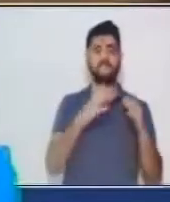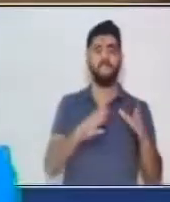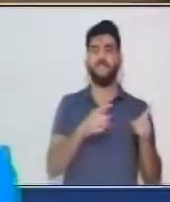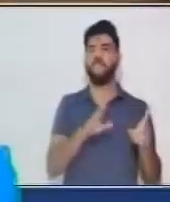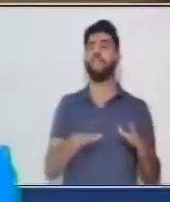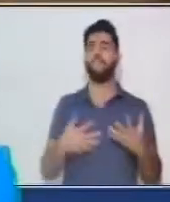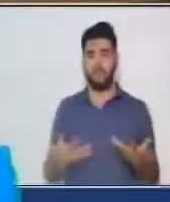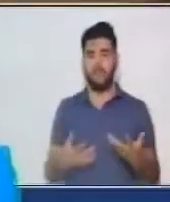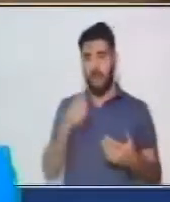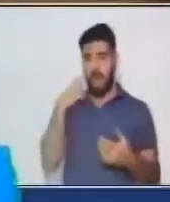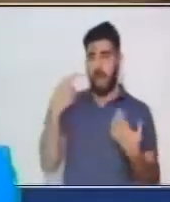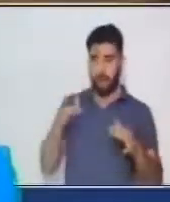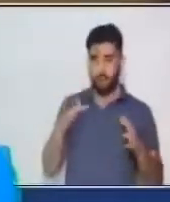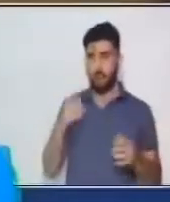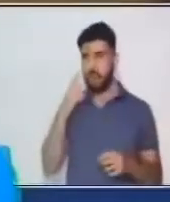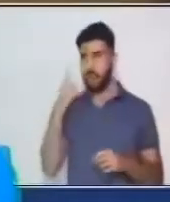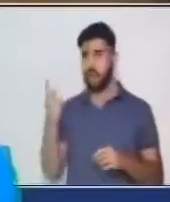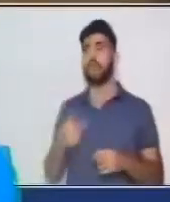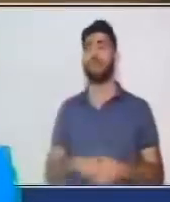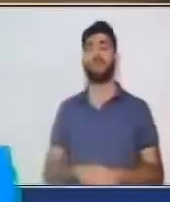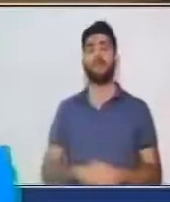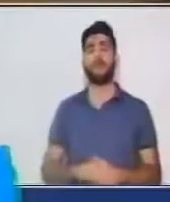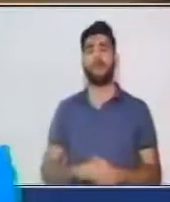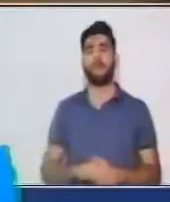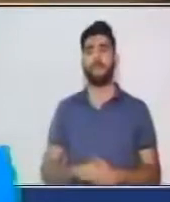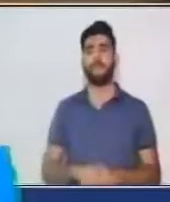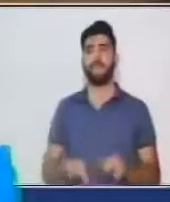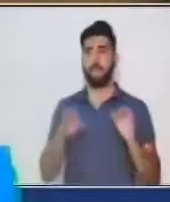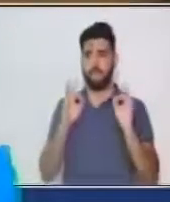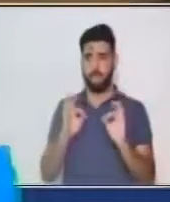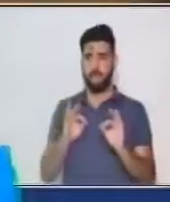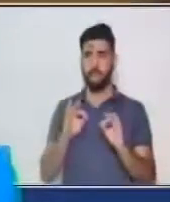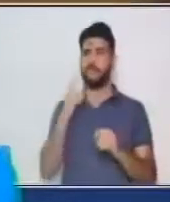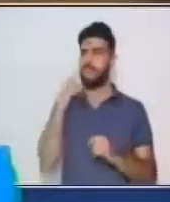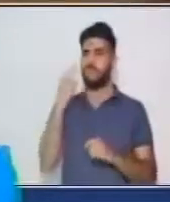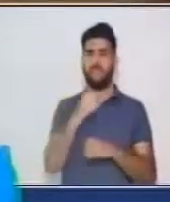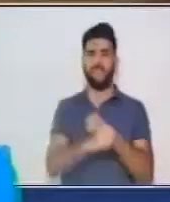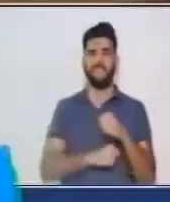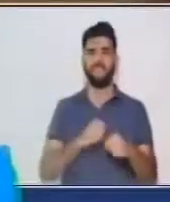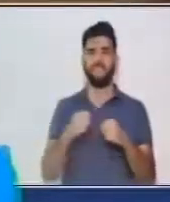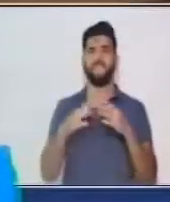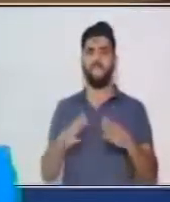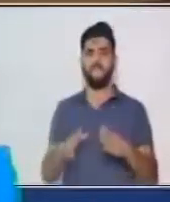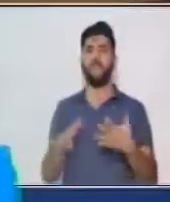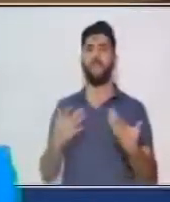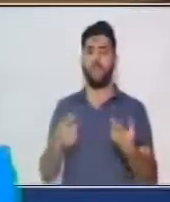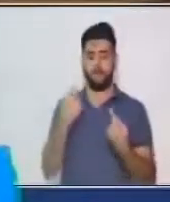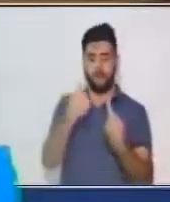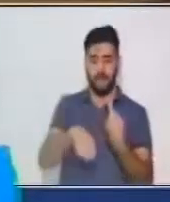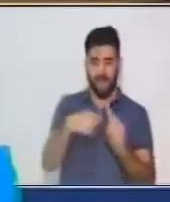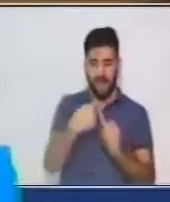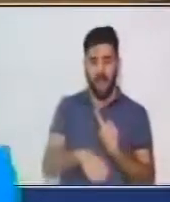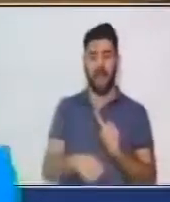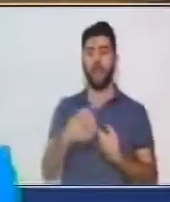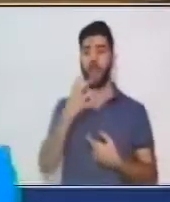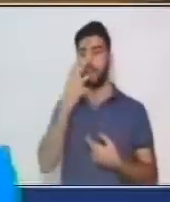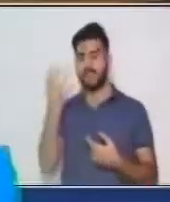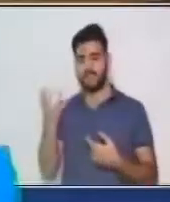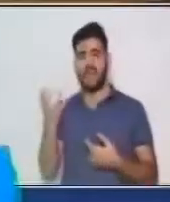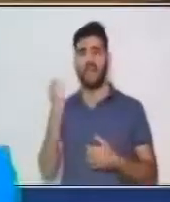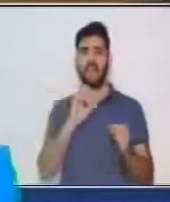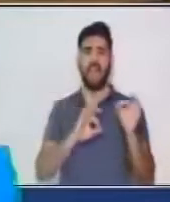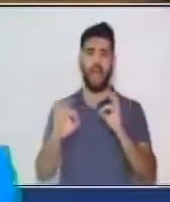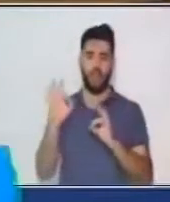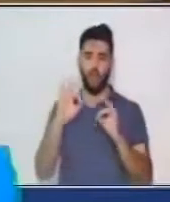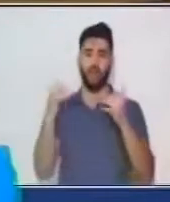vamos. ¿Ya tienes cerca la fruta? Muy bien. ¿Qué fruta encontraste? Puede ser un banano, una manzana, una sandía.